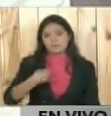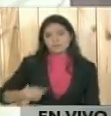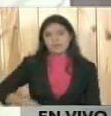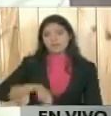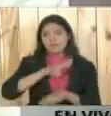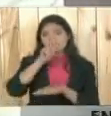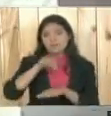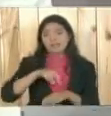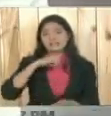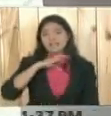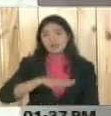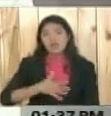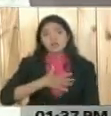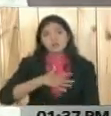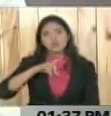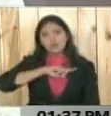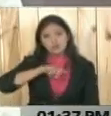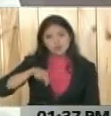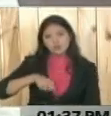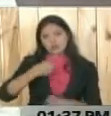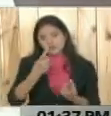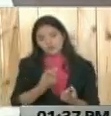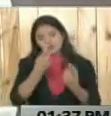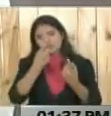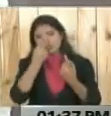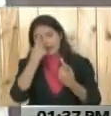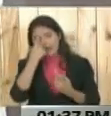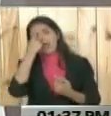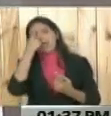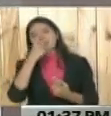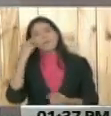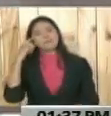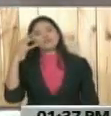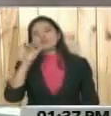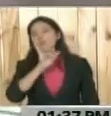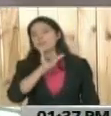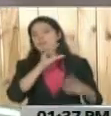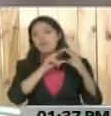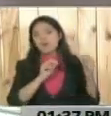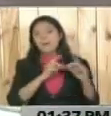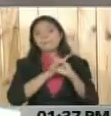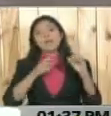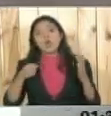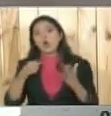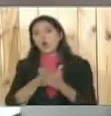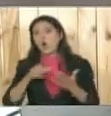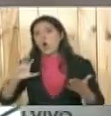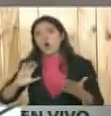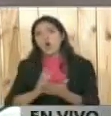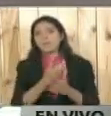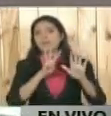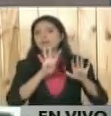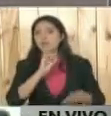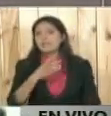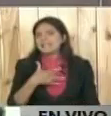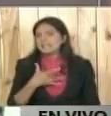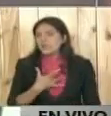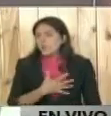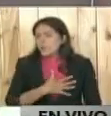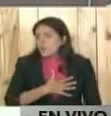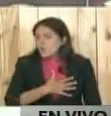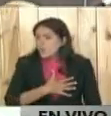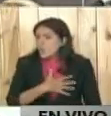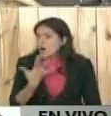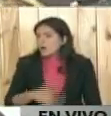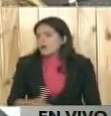nos forjamos con los sueños del sandinismo. Y el golpe del 90 lo sentimos como propio. Y luego